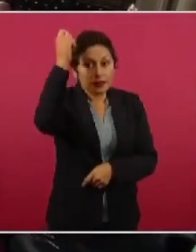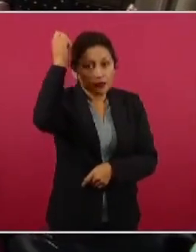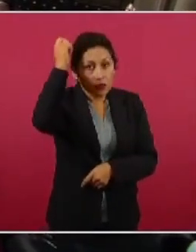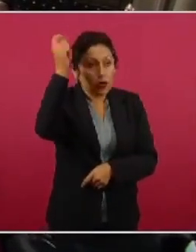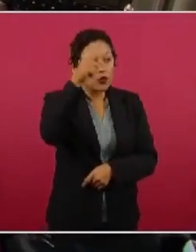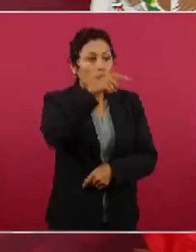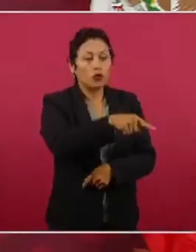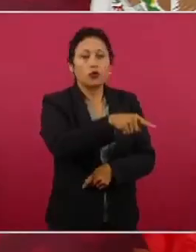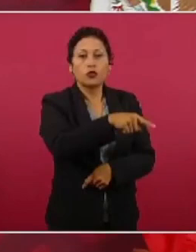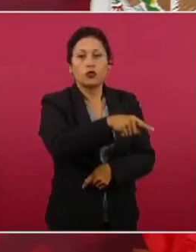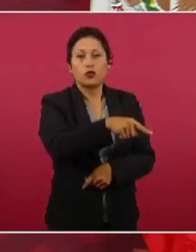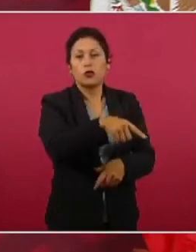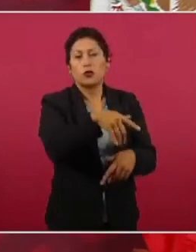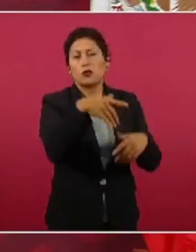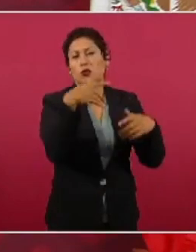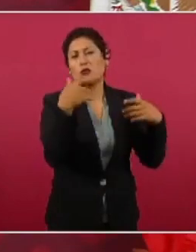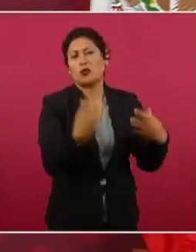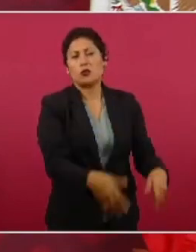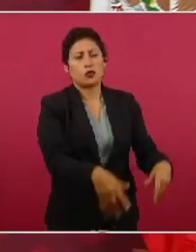en el Valle de México.